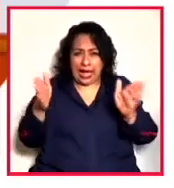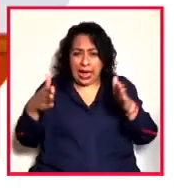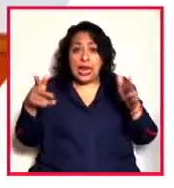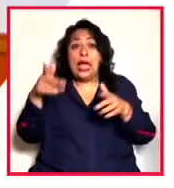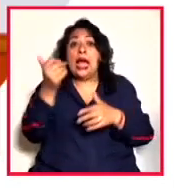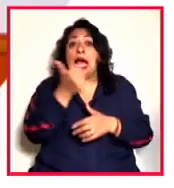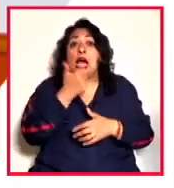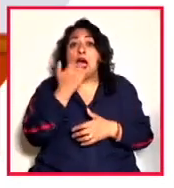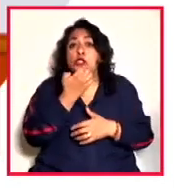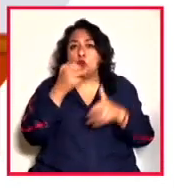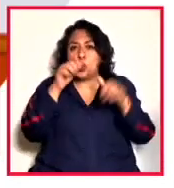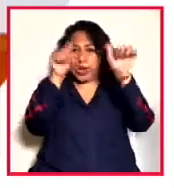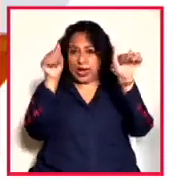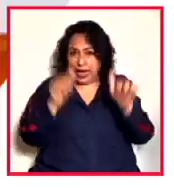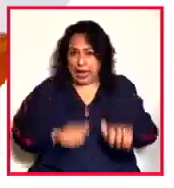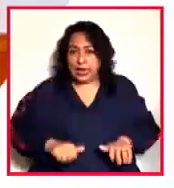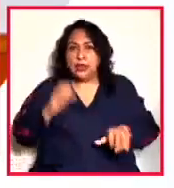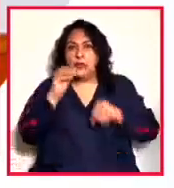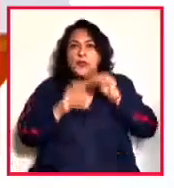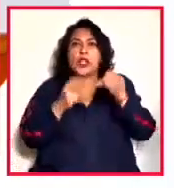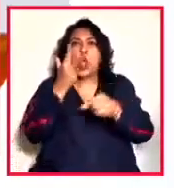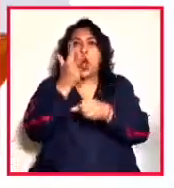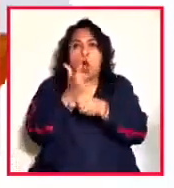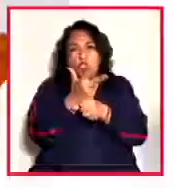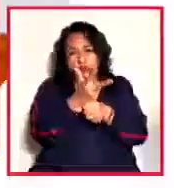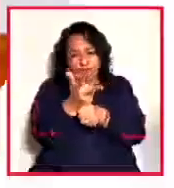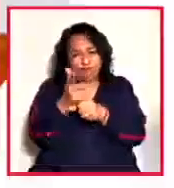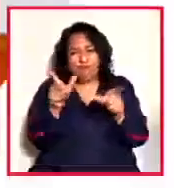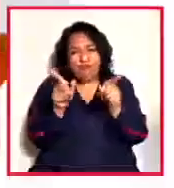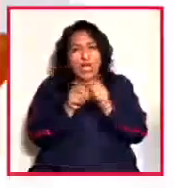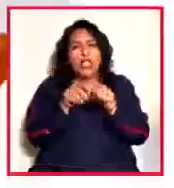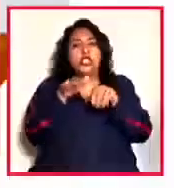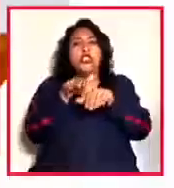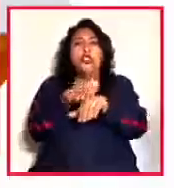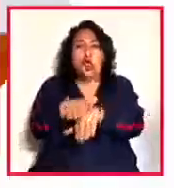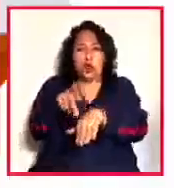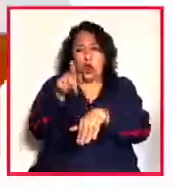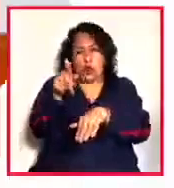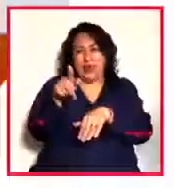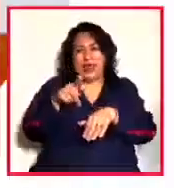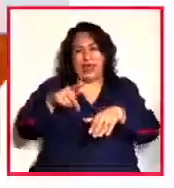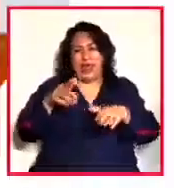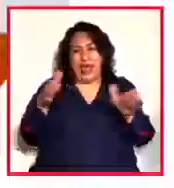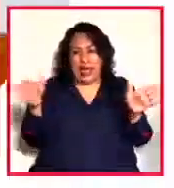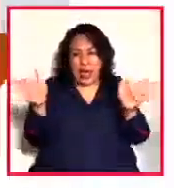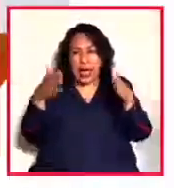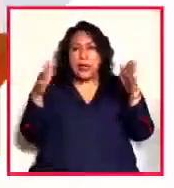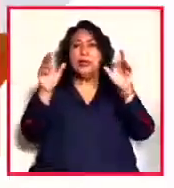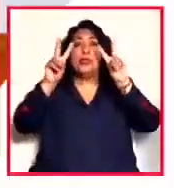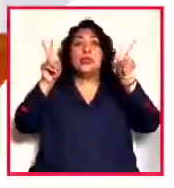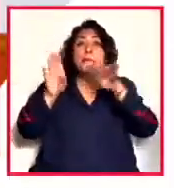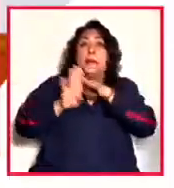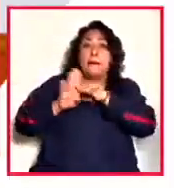Artes desarrollaron también 8 cortometrajes reflexionando en torno a estas alas y a la inmigración.